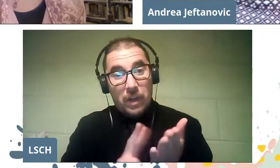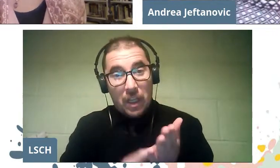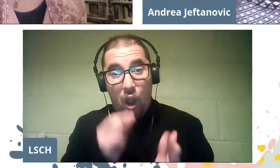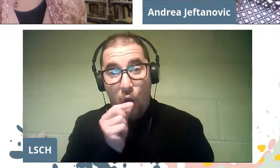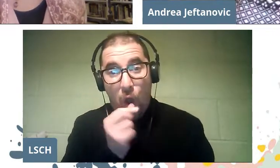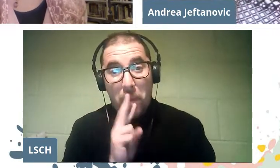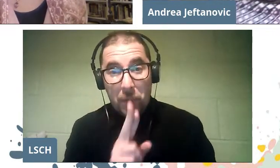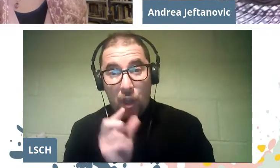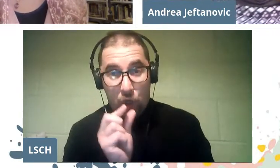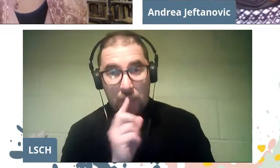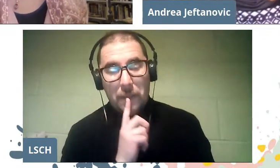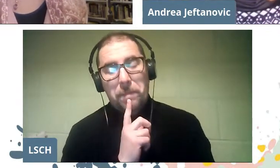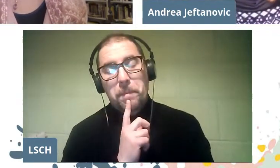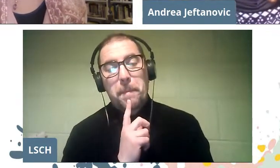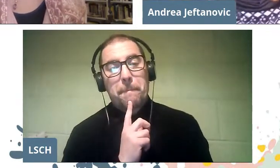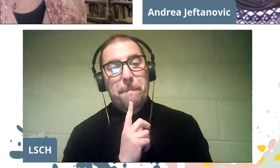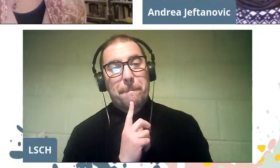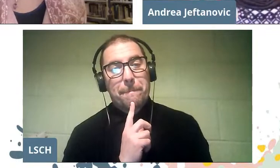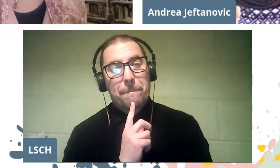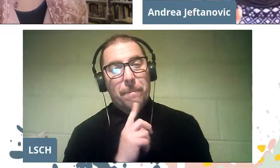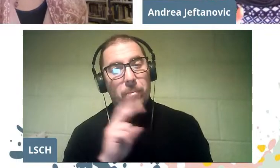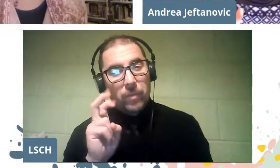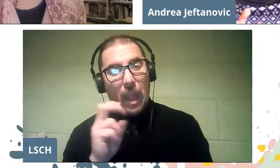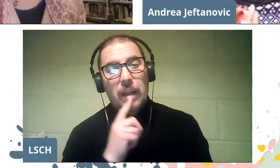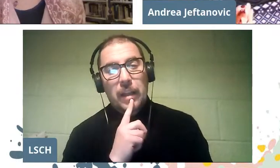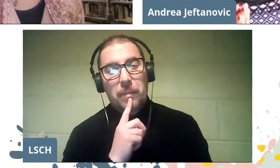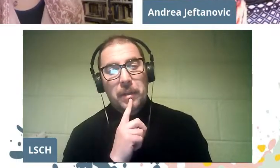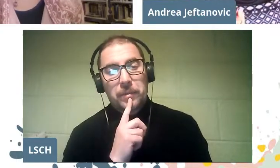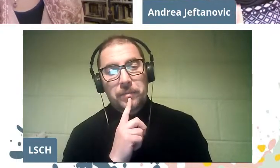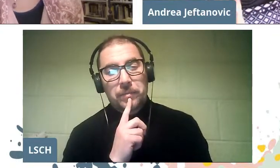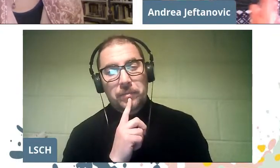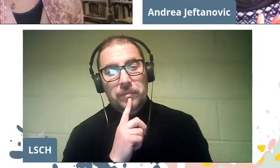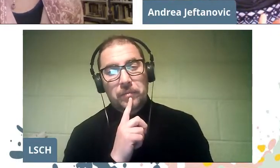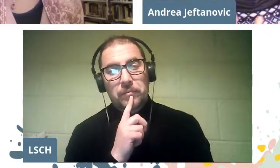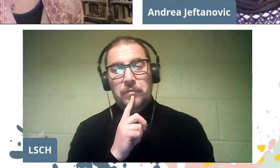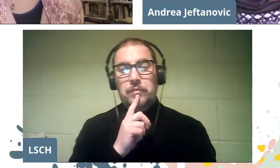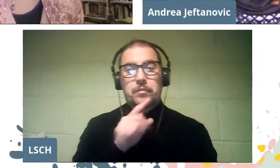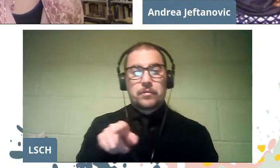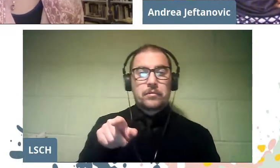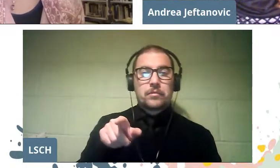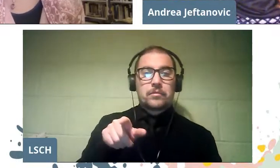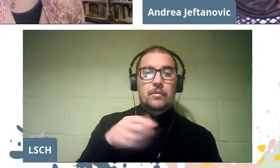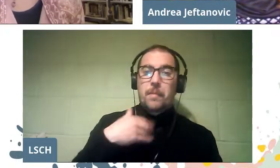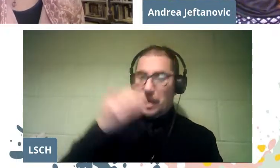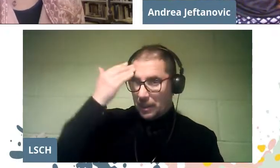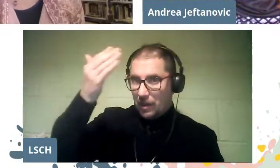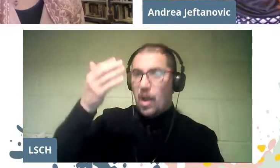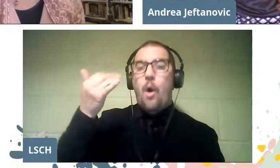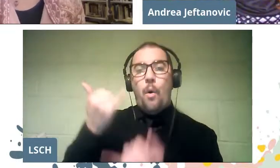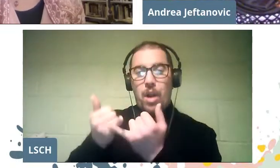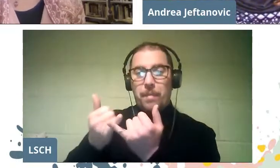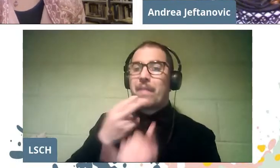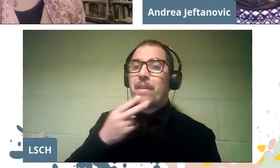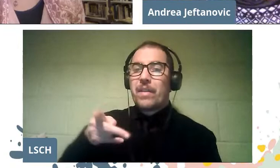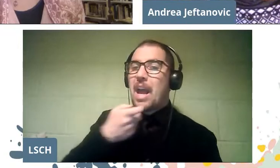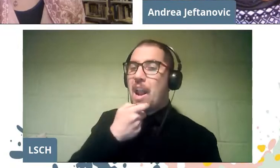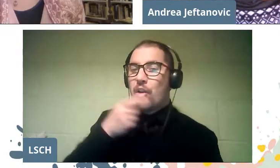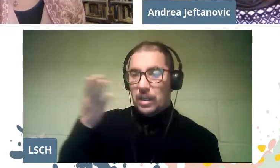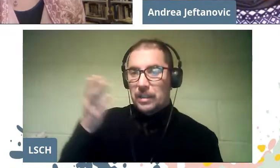entonces. con respecto a la primera que me leíste, que es de Lorena Lee, las aprovecho de saludar a una amiga que está viviendo en